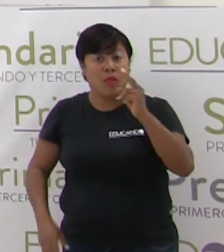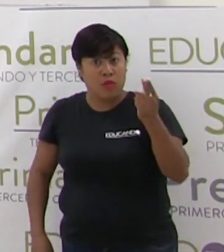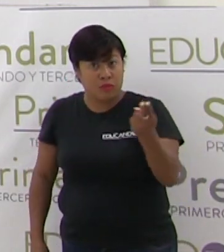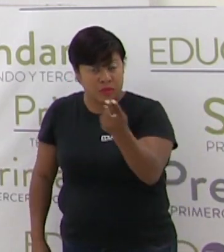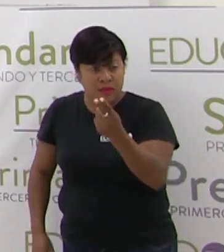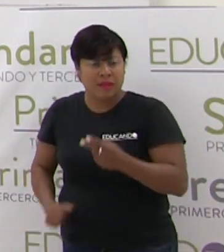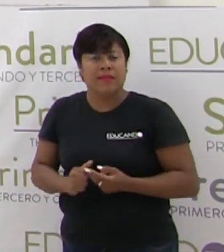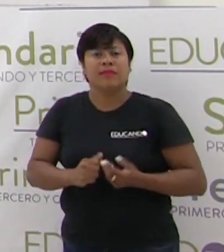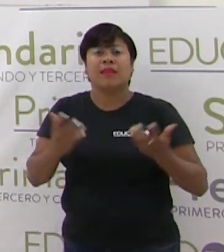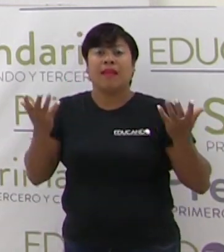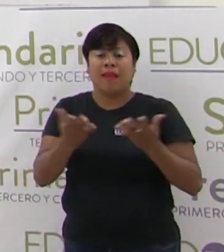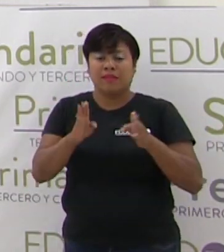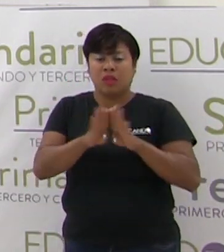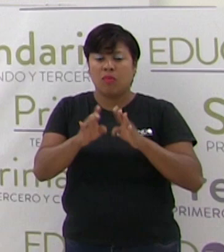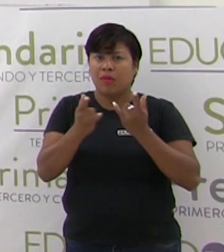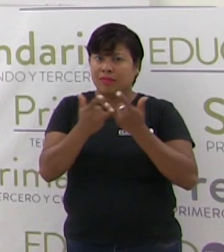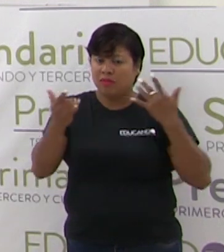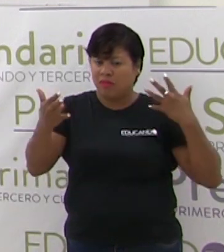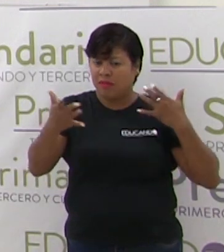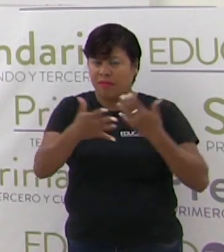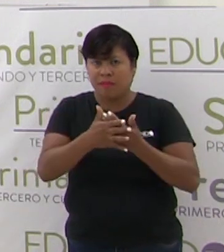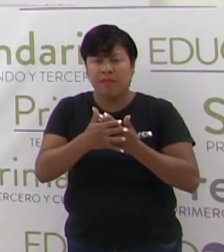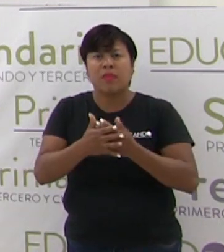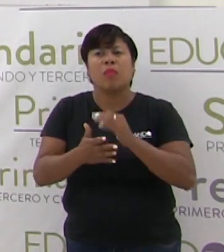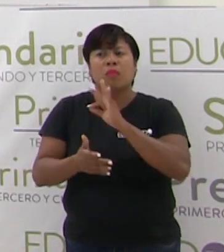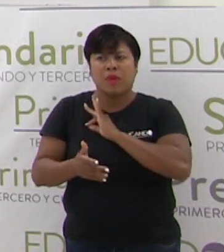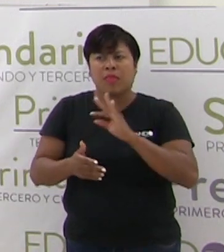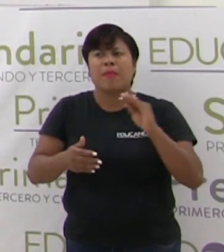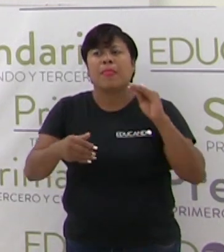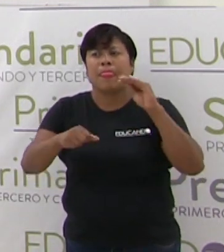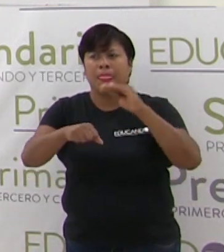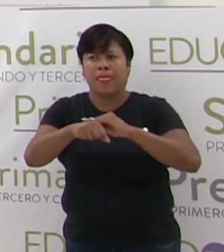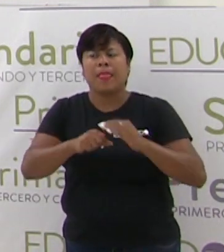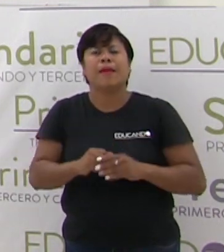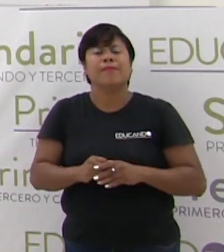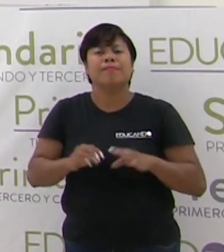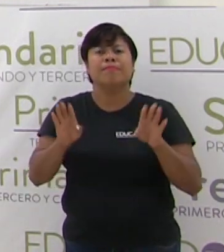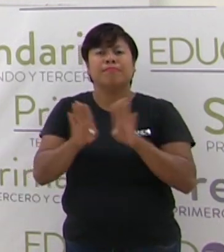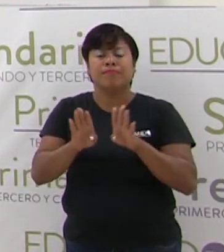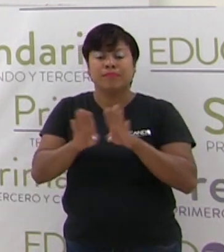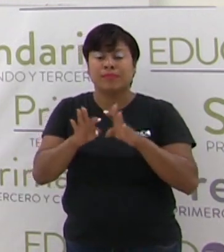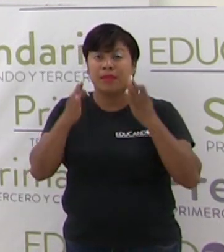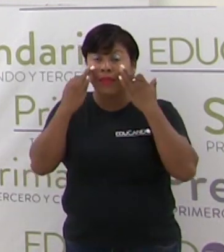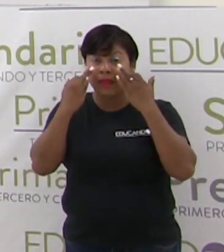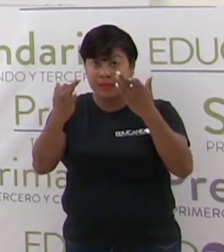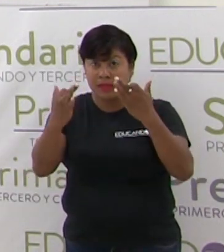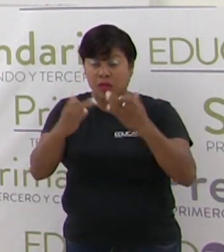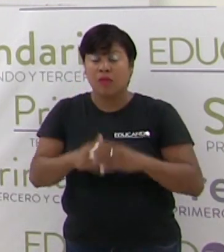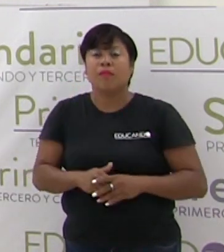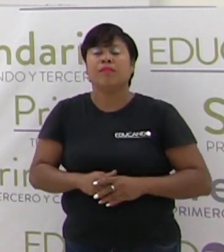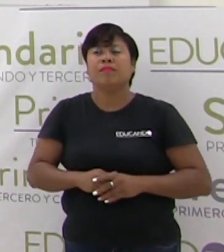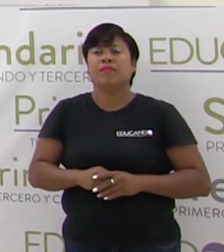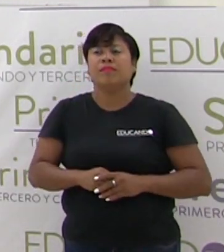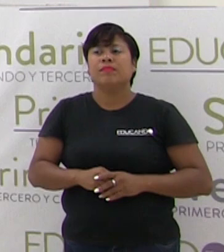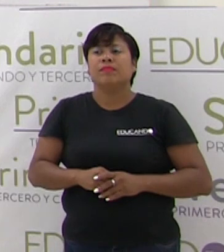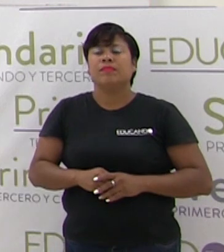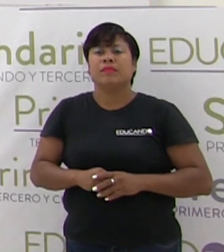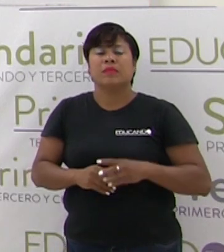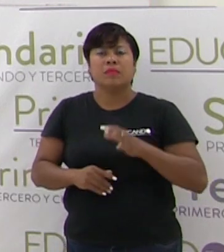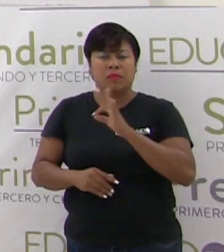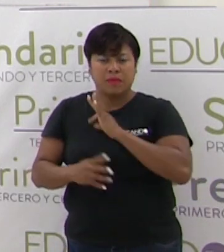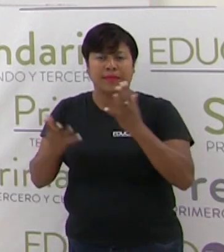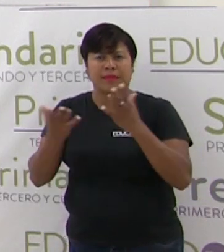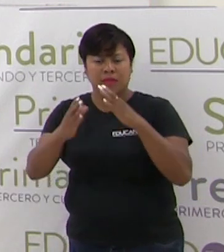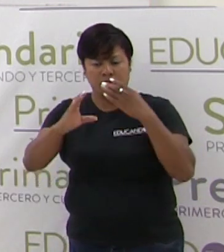su crónica, pueden posicionarse como el testigo y